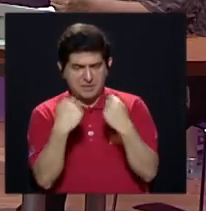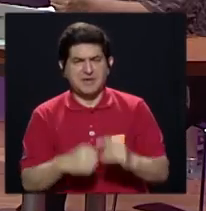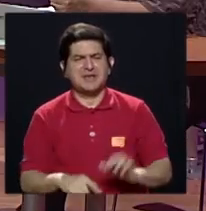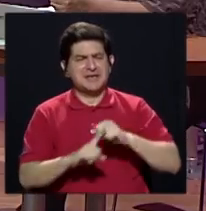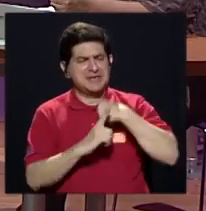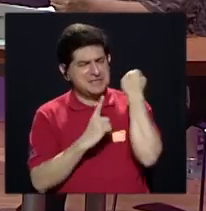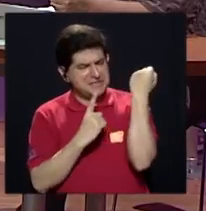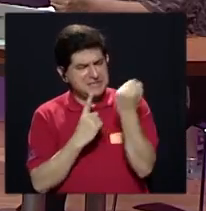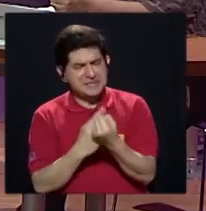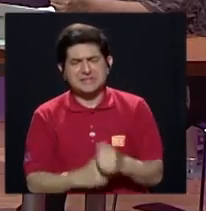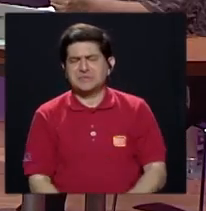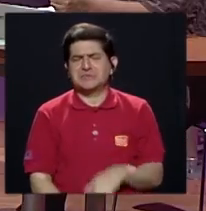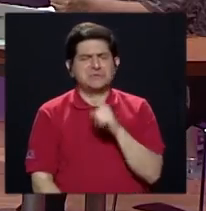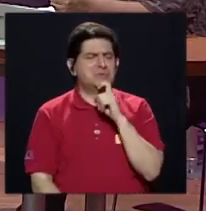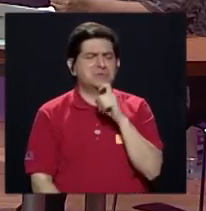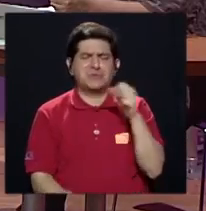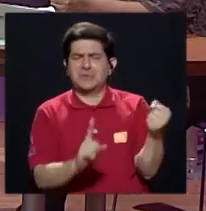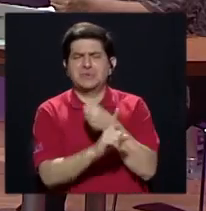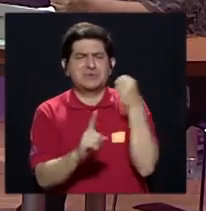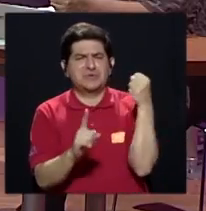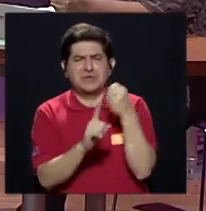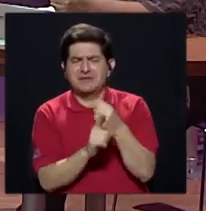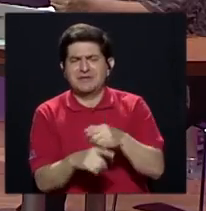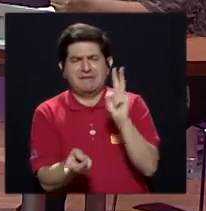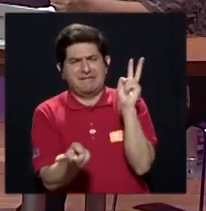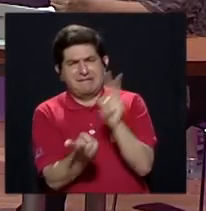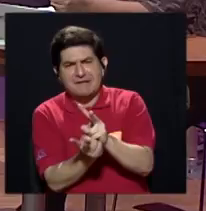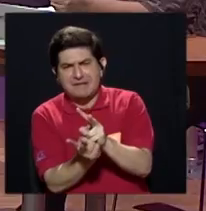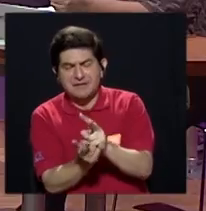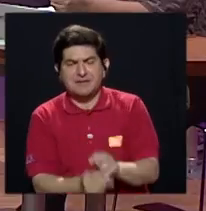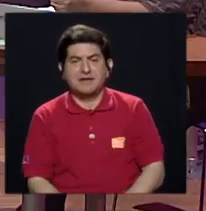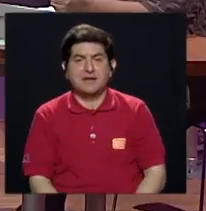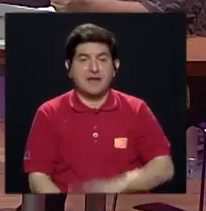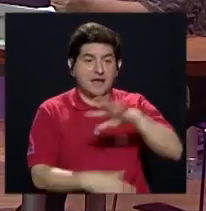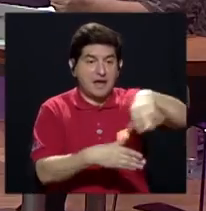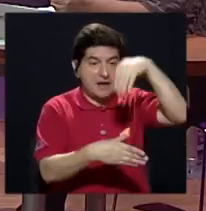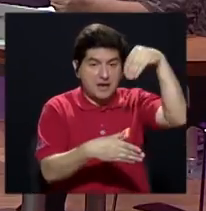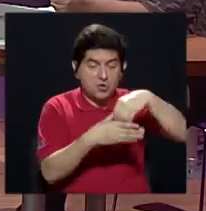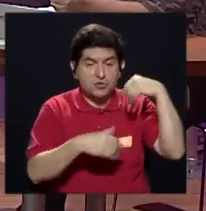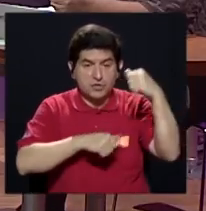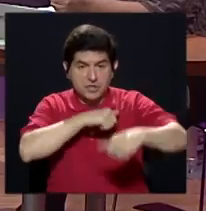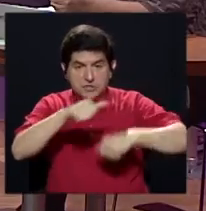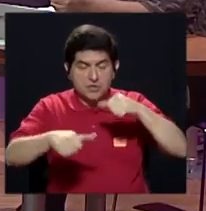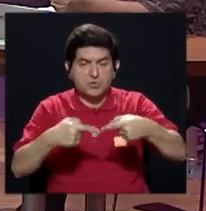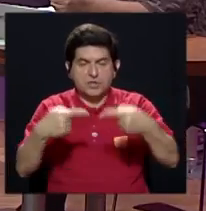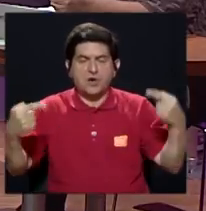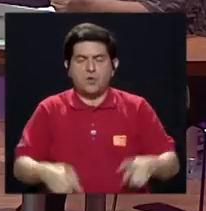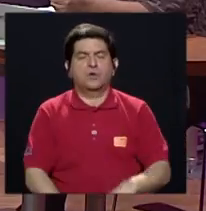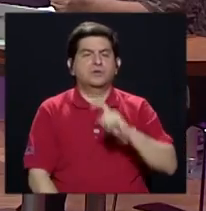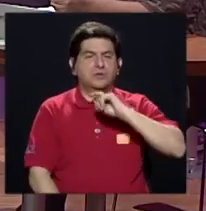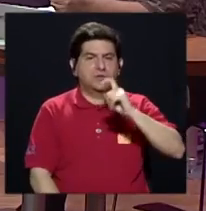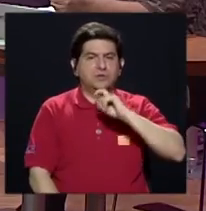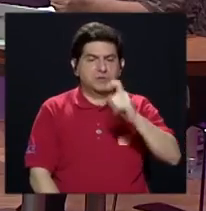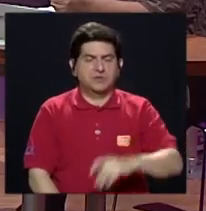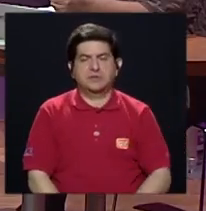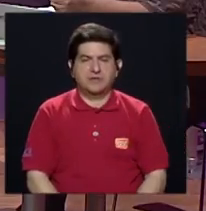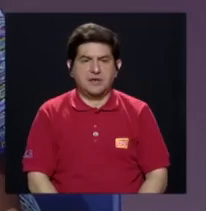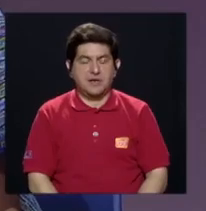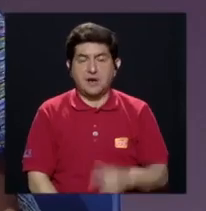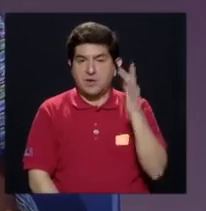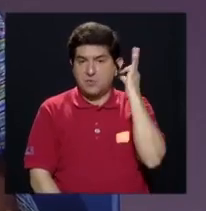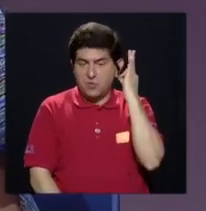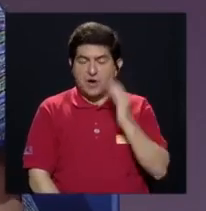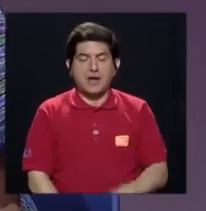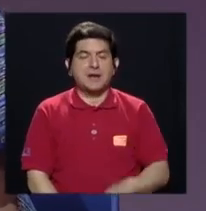situación bastante compleja de violencia sexual en el contexto de la lucha contra minería en el histor isabal mujeres Maya